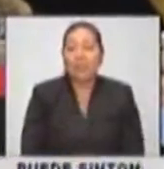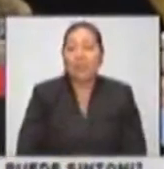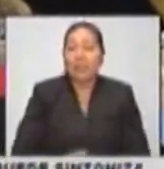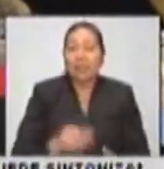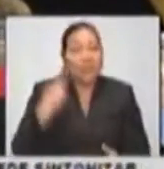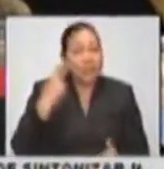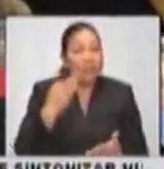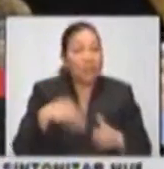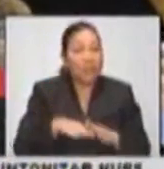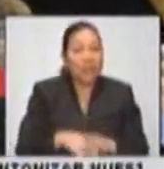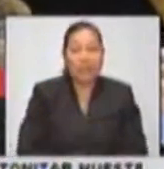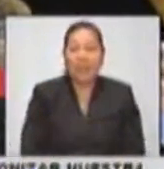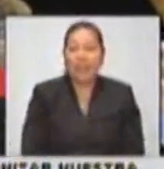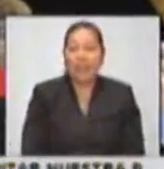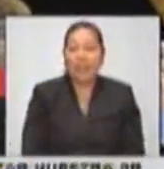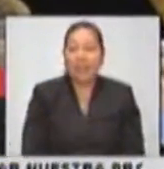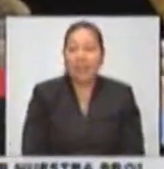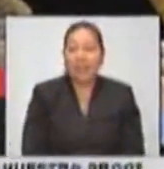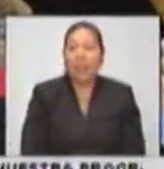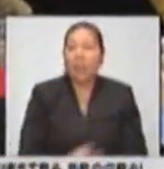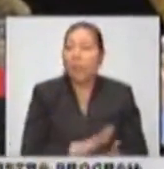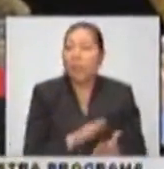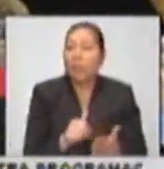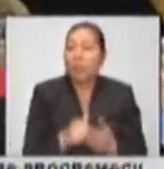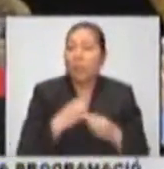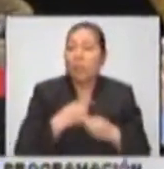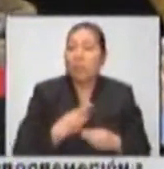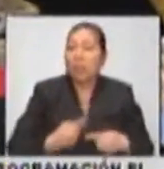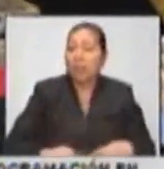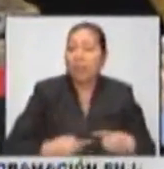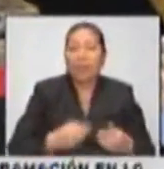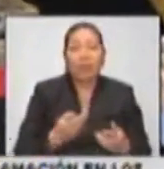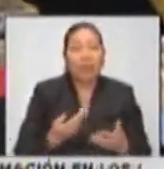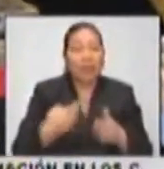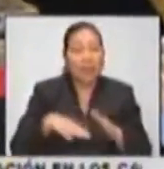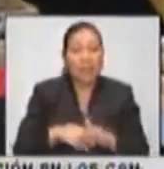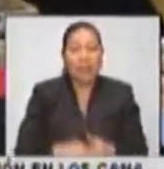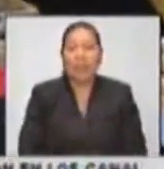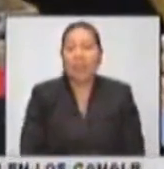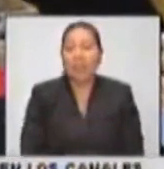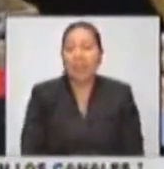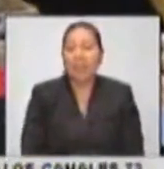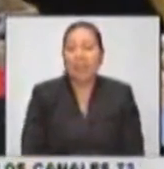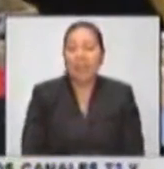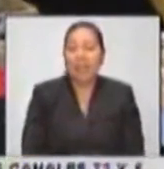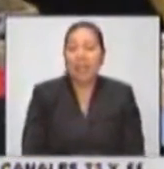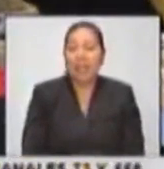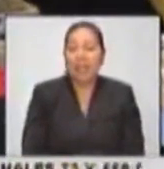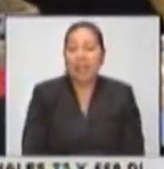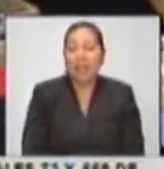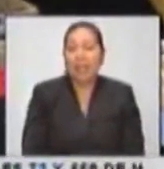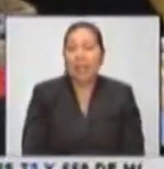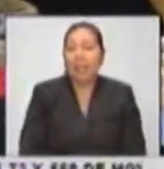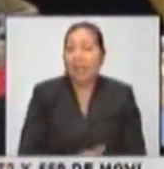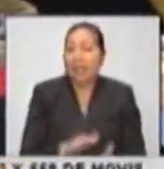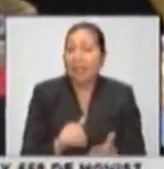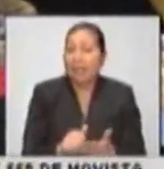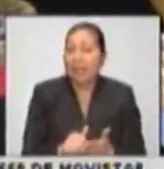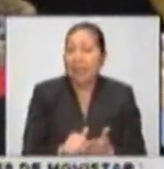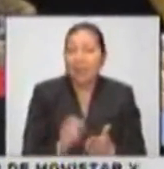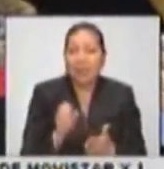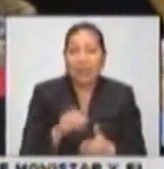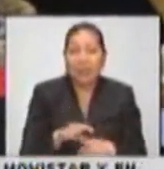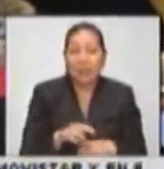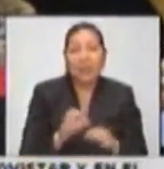proceso de reflexión interno, ¿no es cierto?, donde están todos sus miembros discutiendo internamente y generando o no un